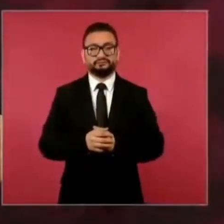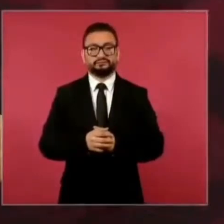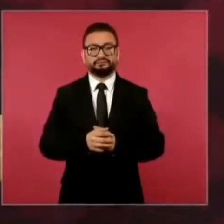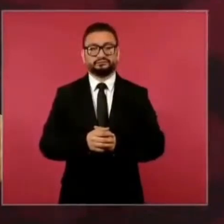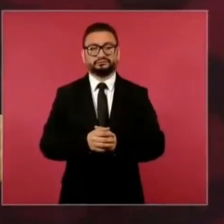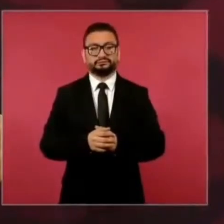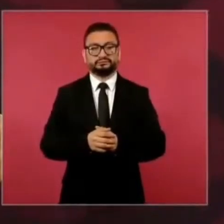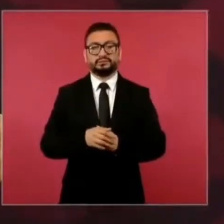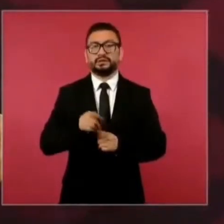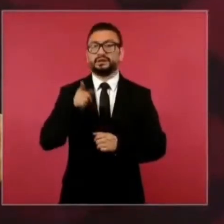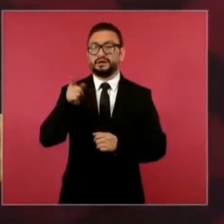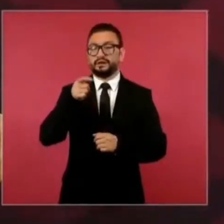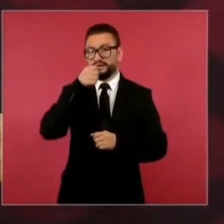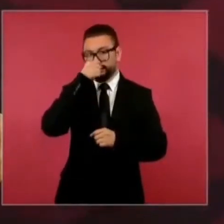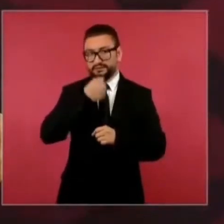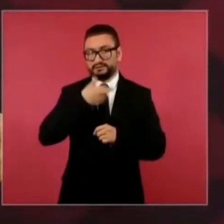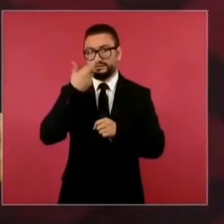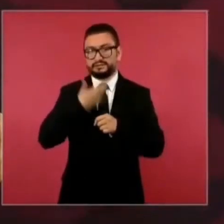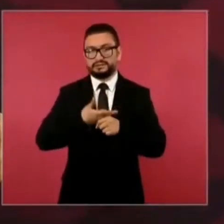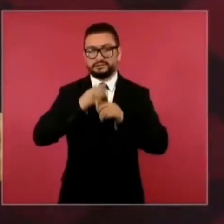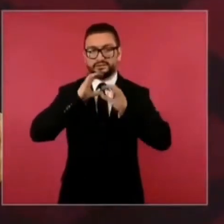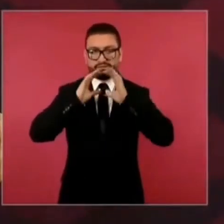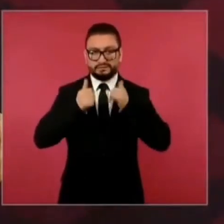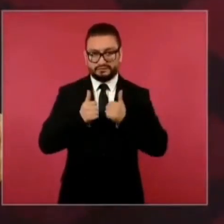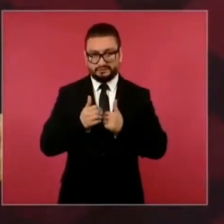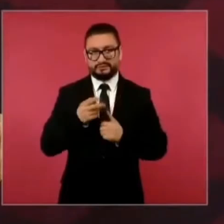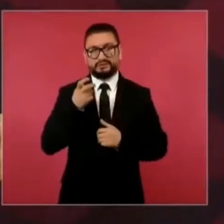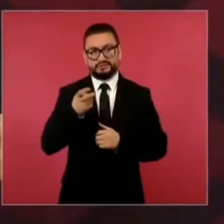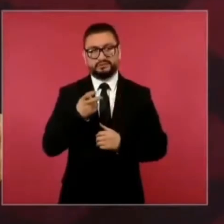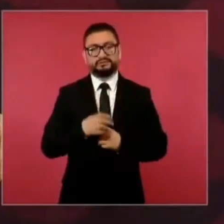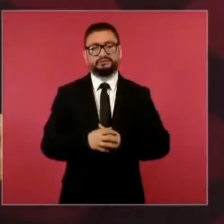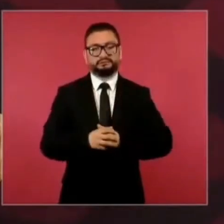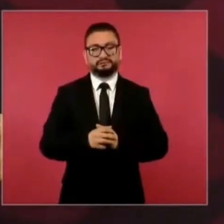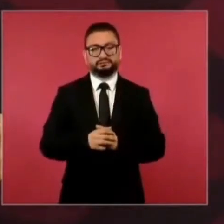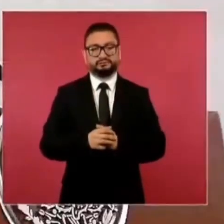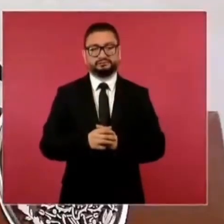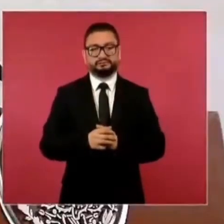el secretario de Hacienda.